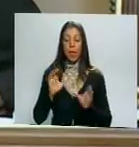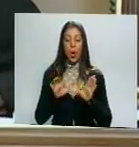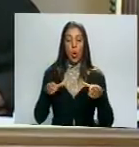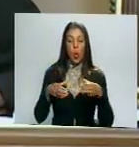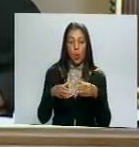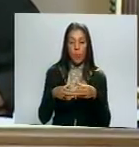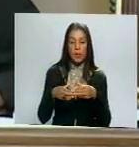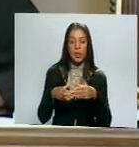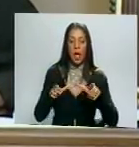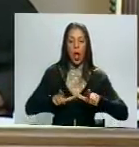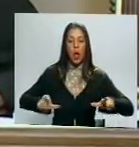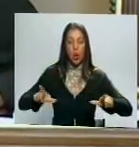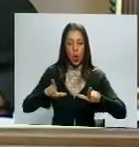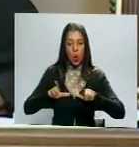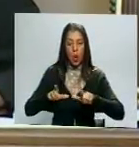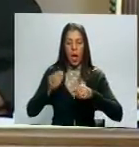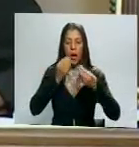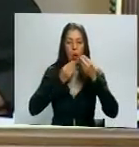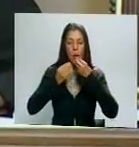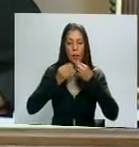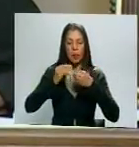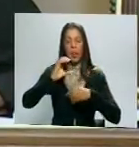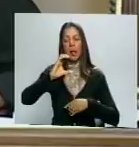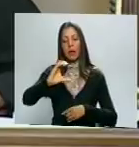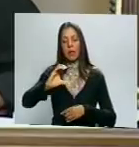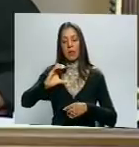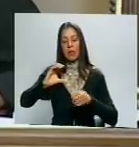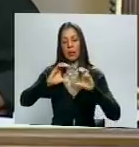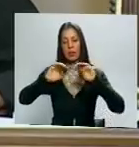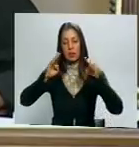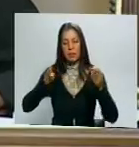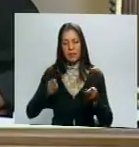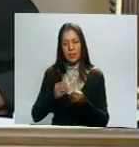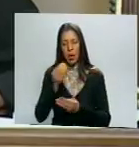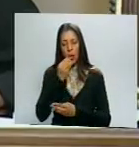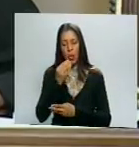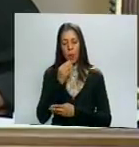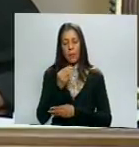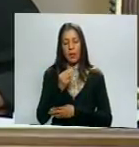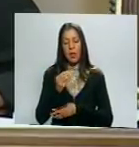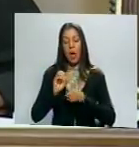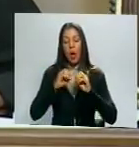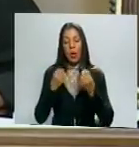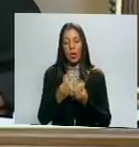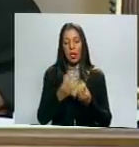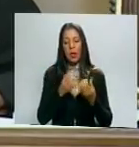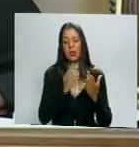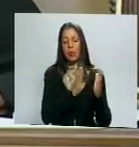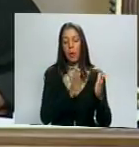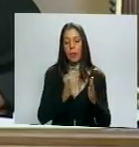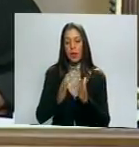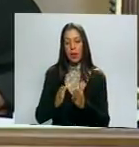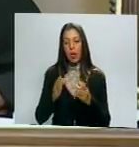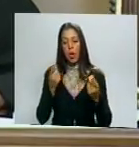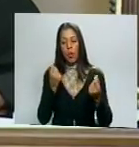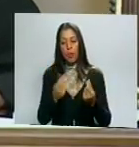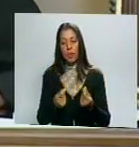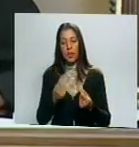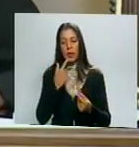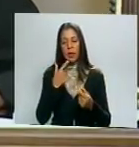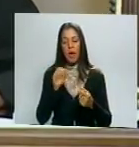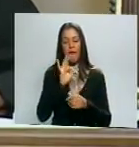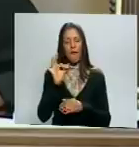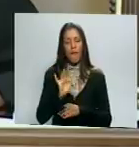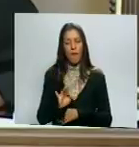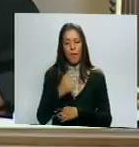de Abastecimiento y Producción, organización del poder popular de carácter político, social, económico, ético